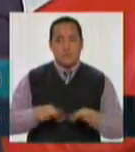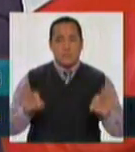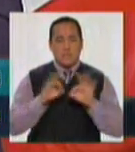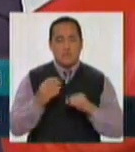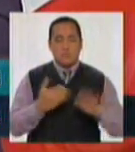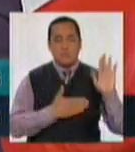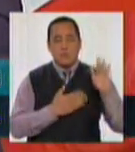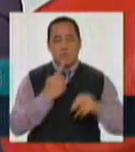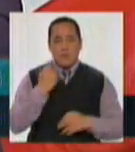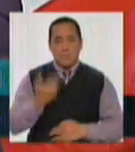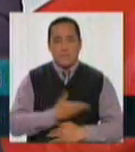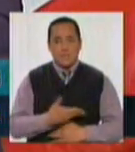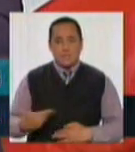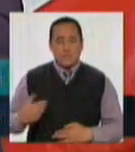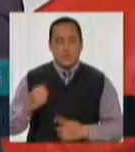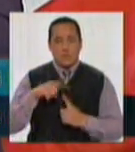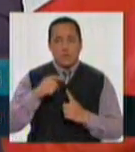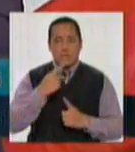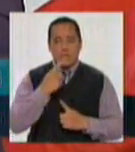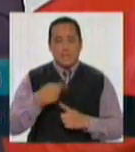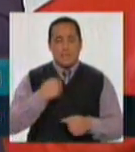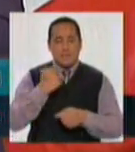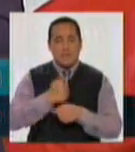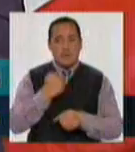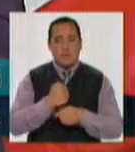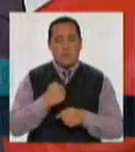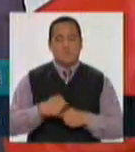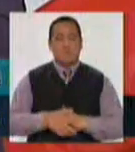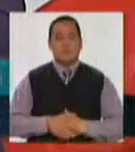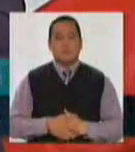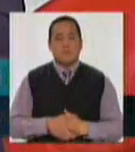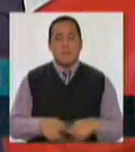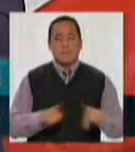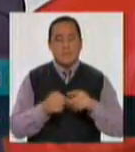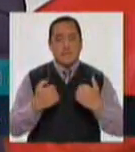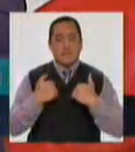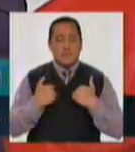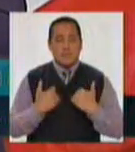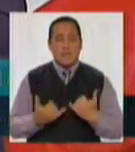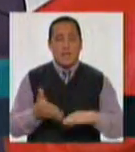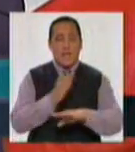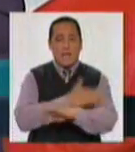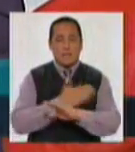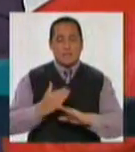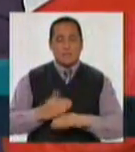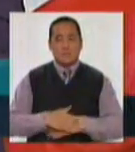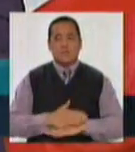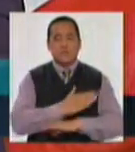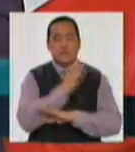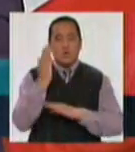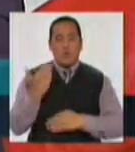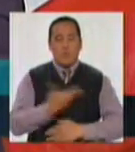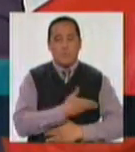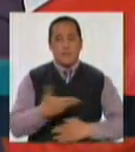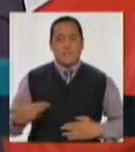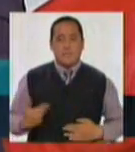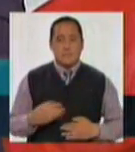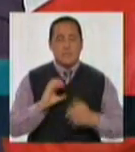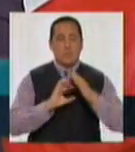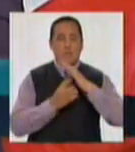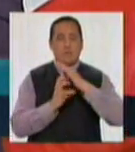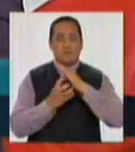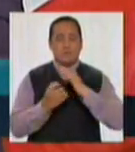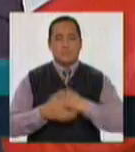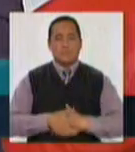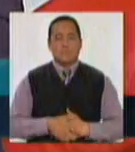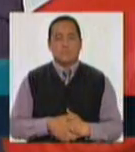presidente Humala pelo exercicio que él tiene ejercicio que tuvo durante como presidente de UNASUR. UNASUR